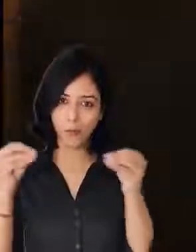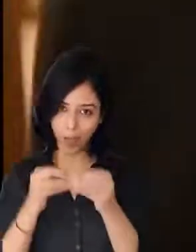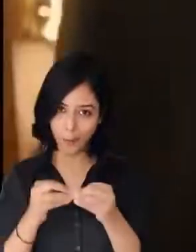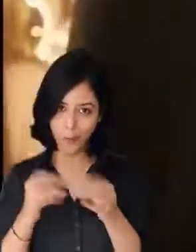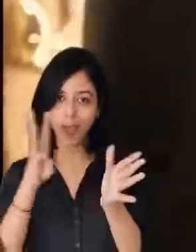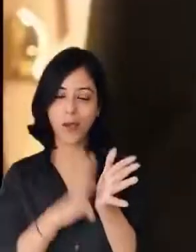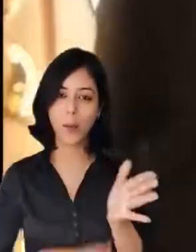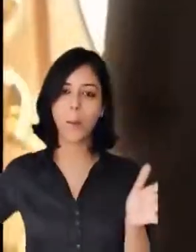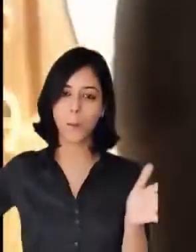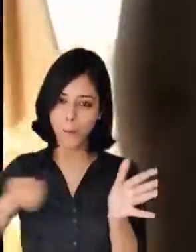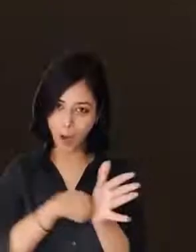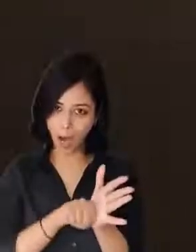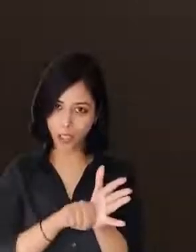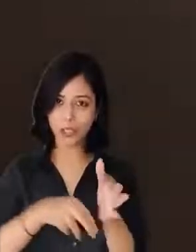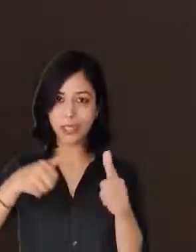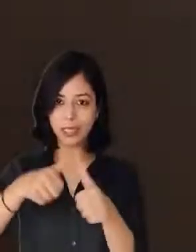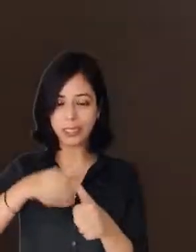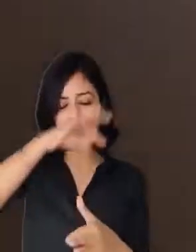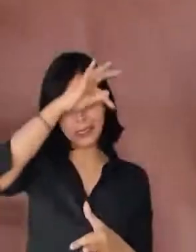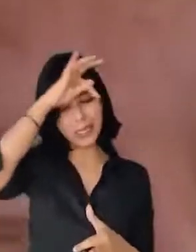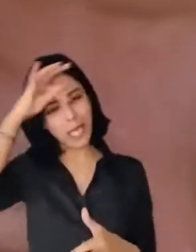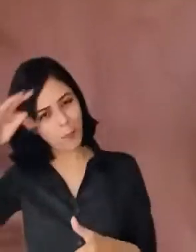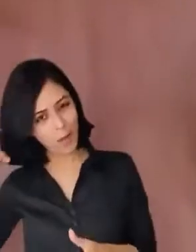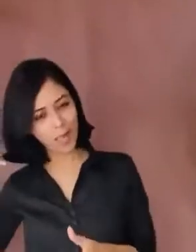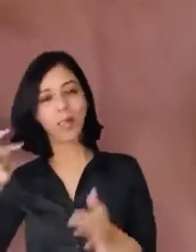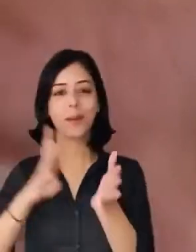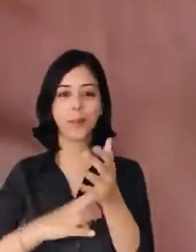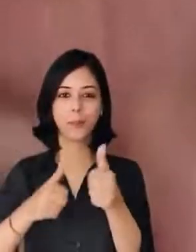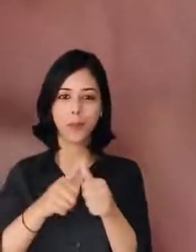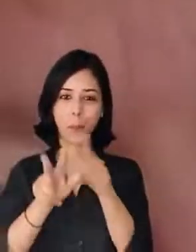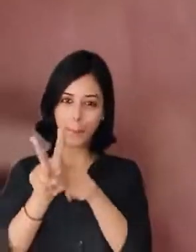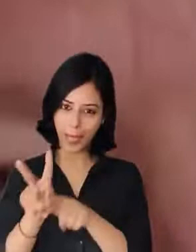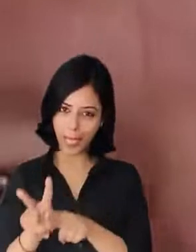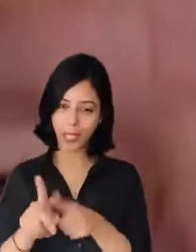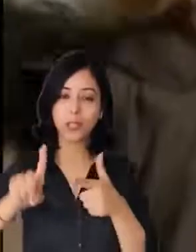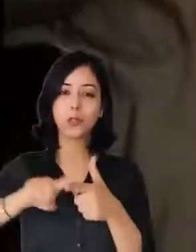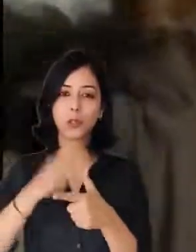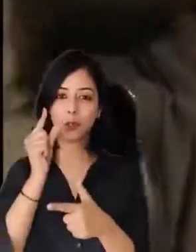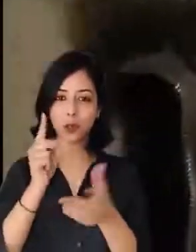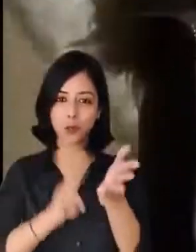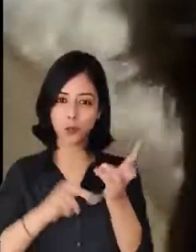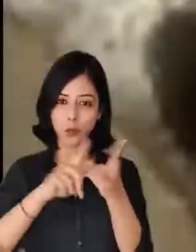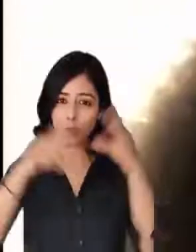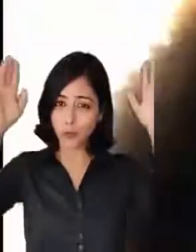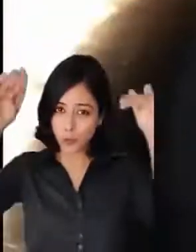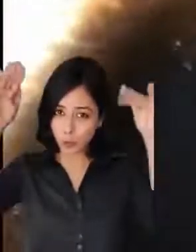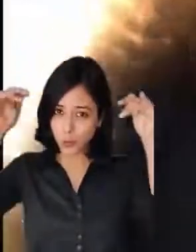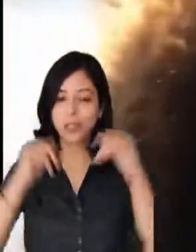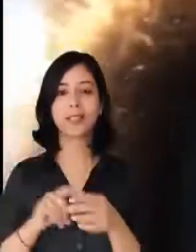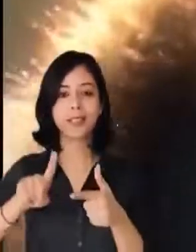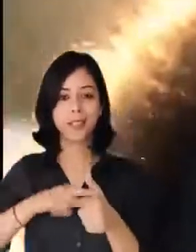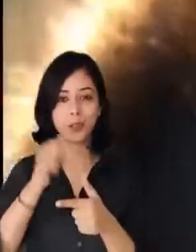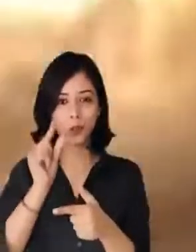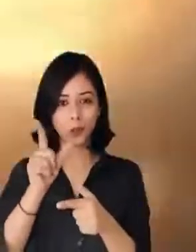menor yéndose esa mañana. Esa mañana me dio dos besos y dos abrazos. La vi alejarse por